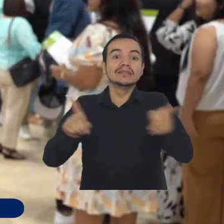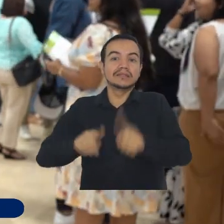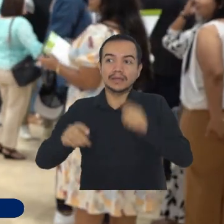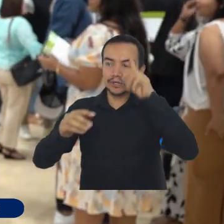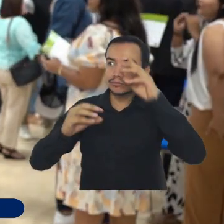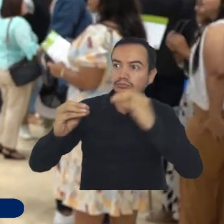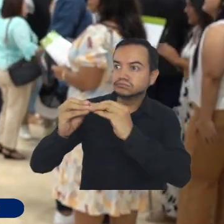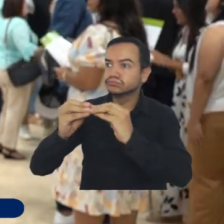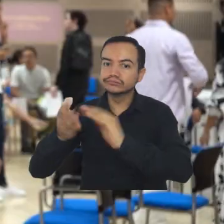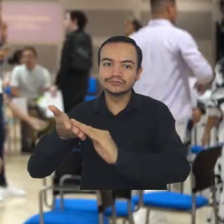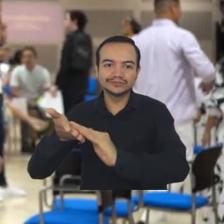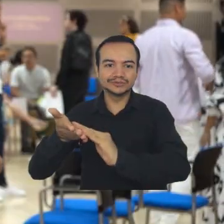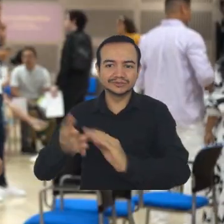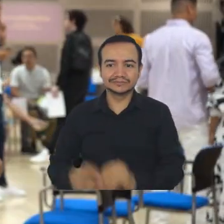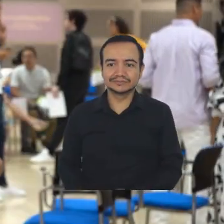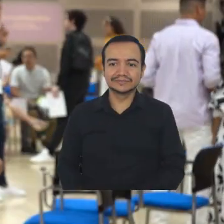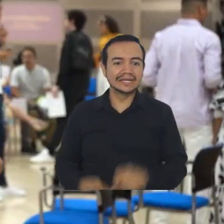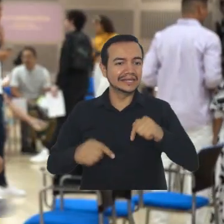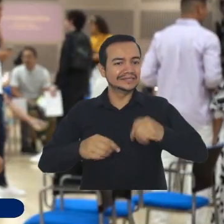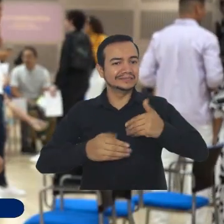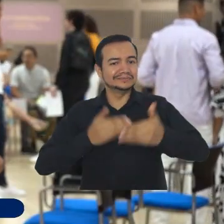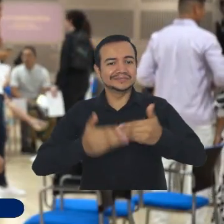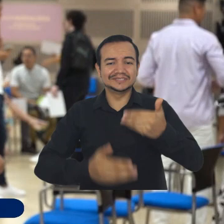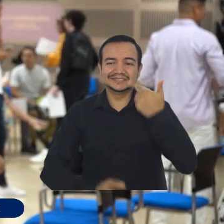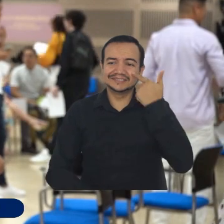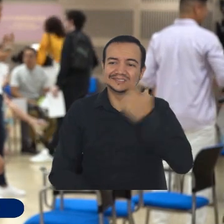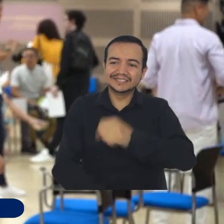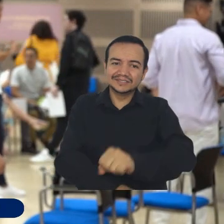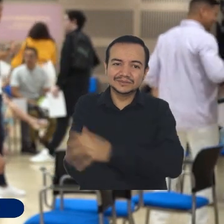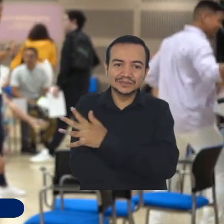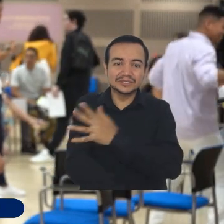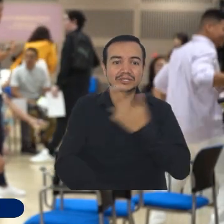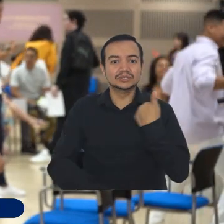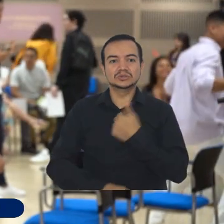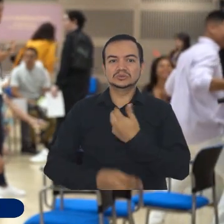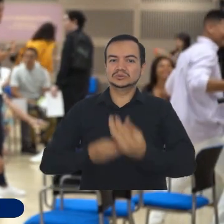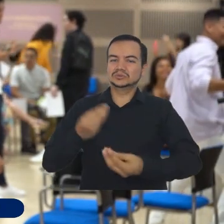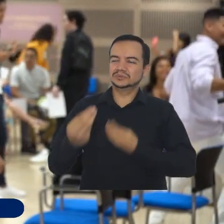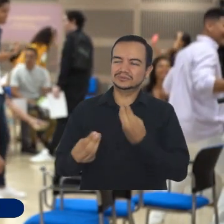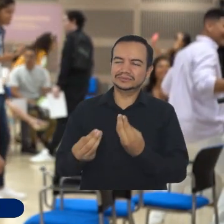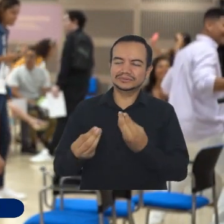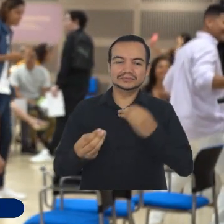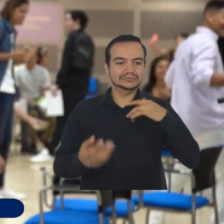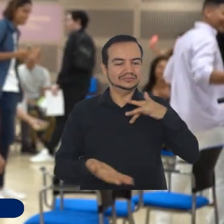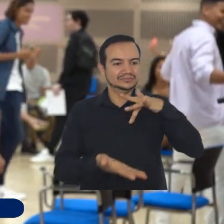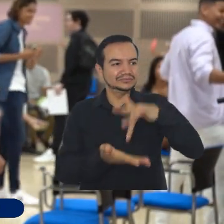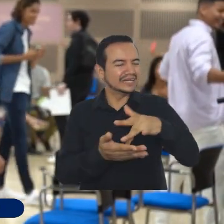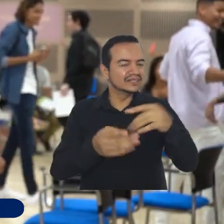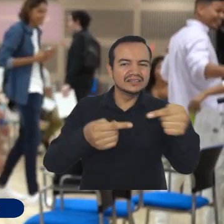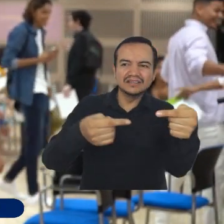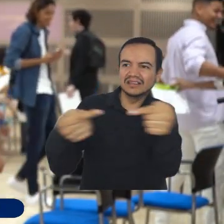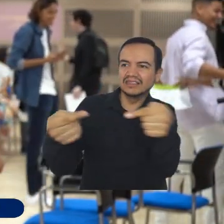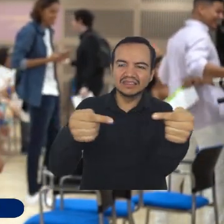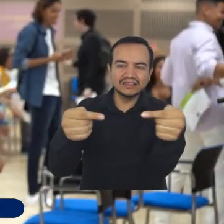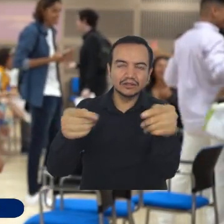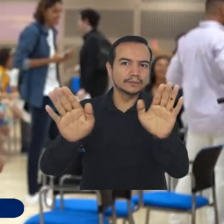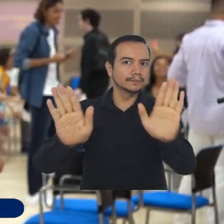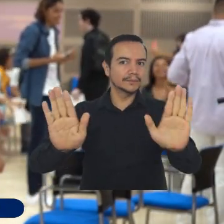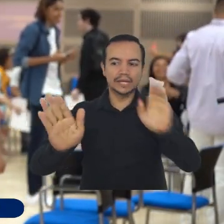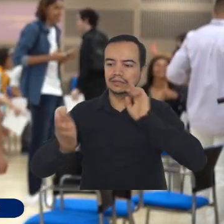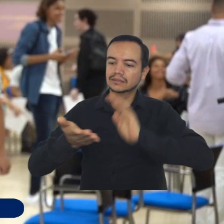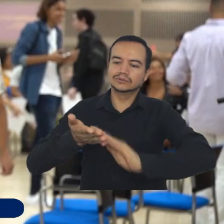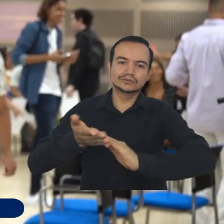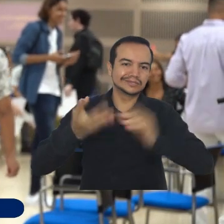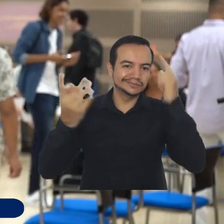también como conciliadores. Un proceso bonito, donde nosotros, por supuesto, lo que hacemos es tratar de solucionar conflictos mediante